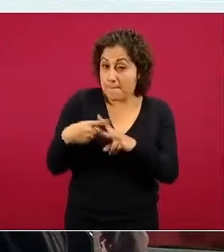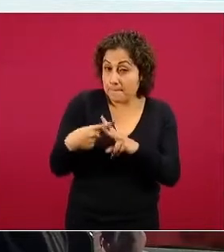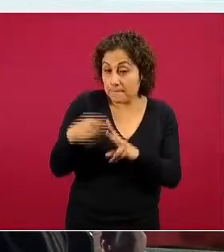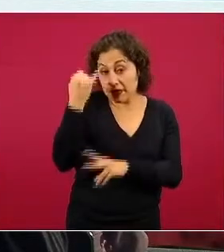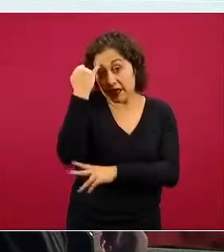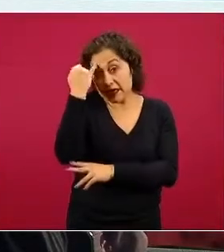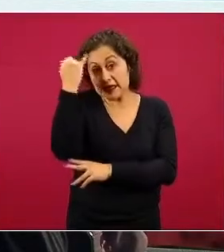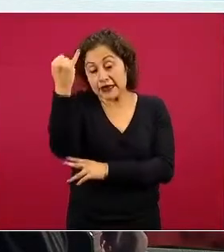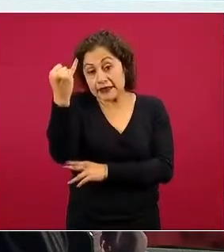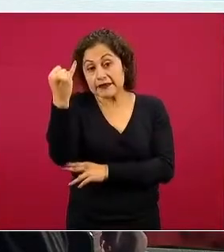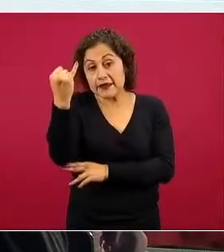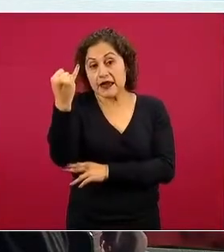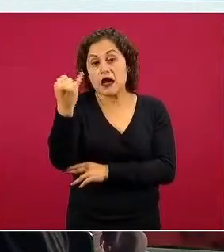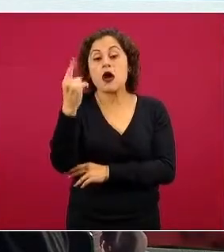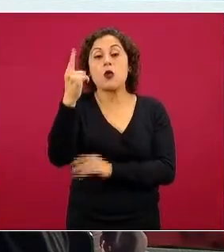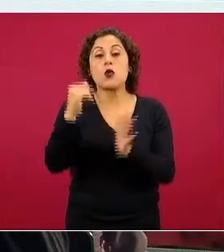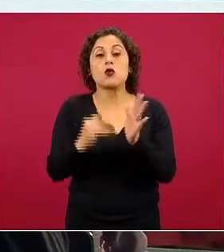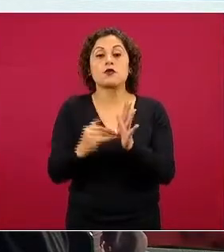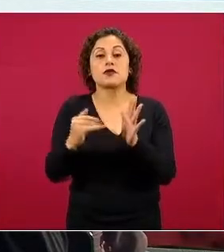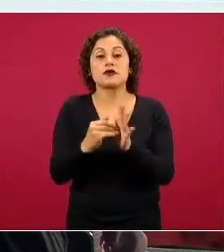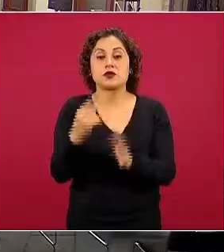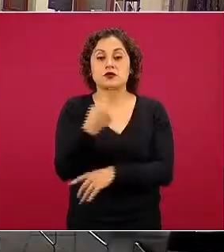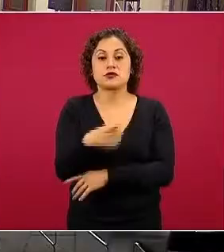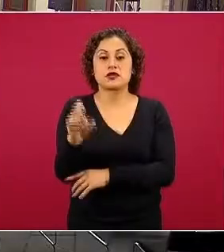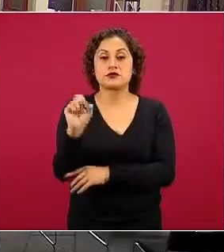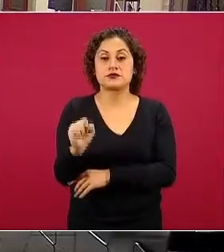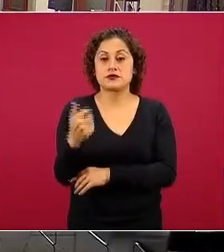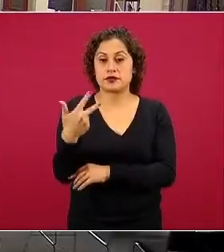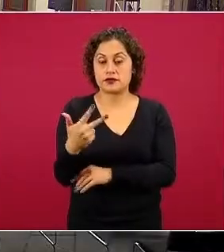como positivos de